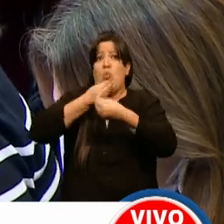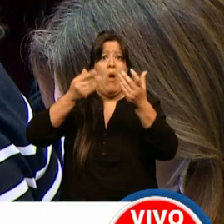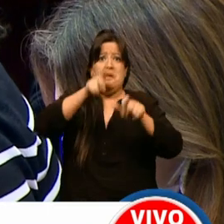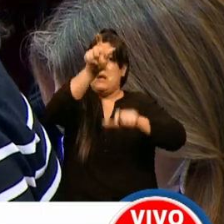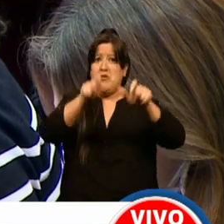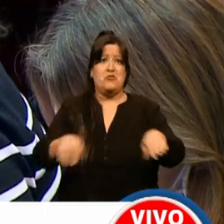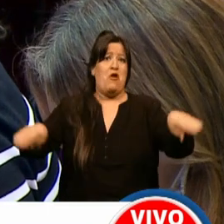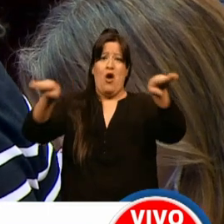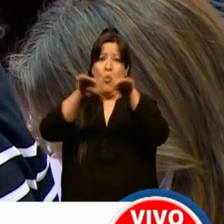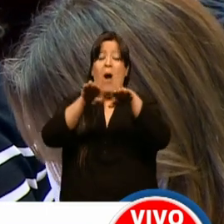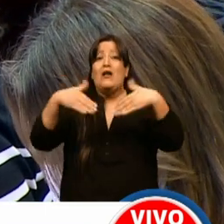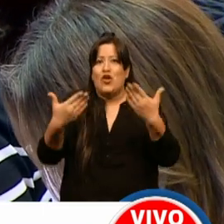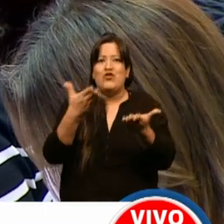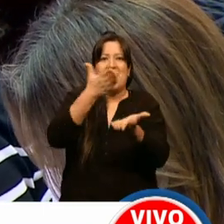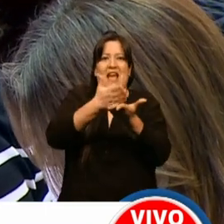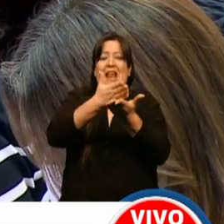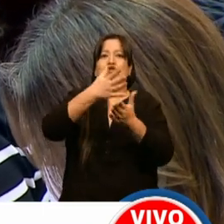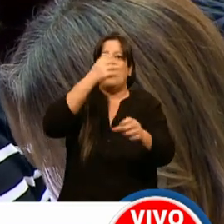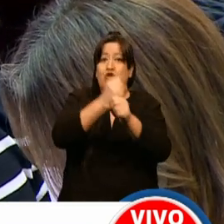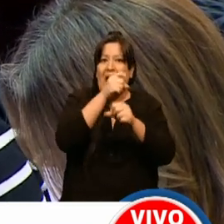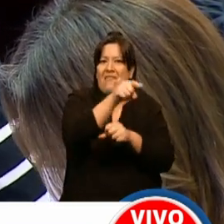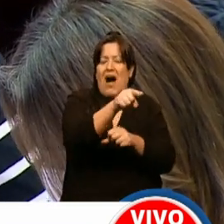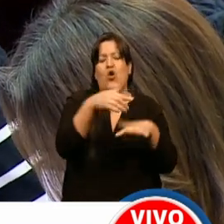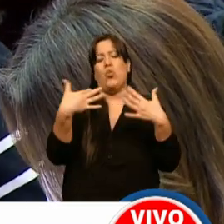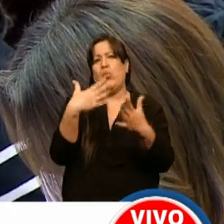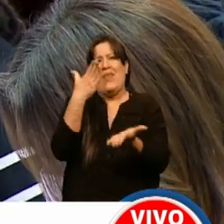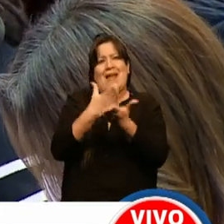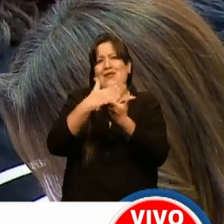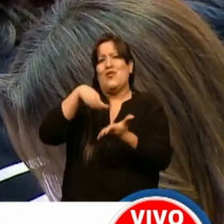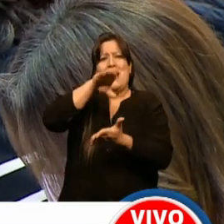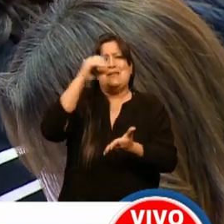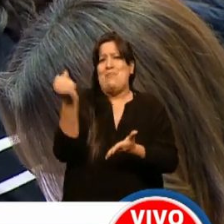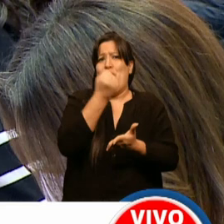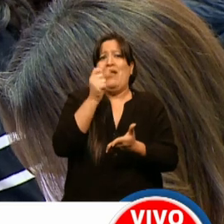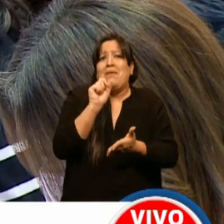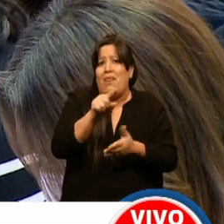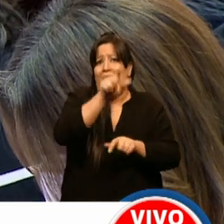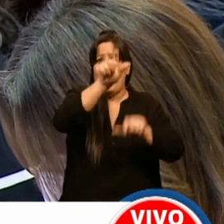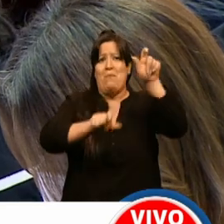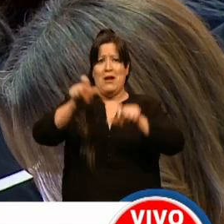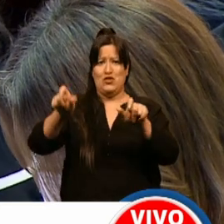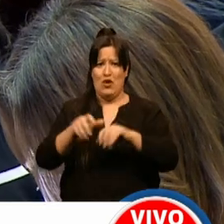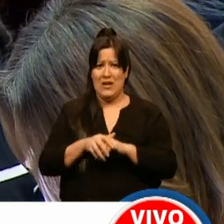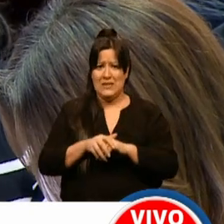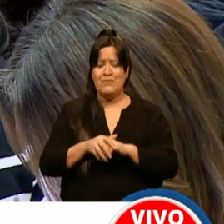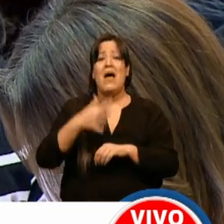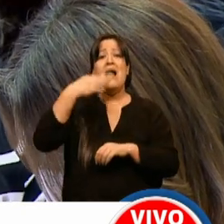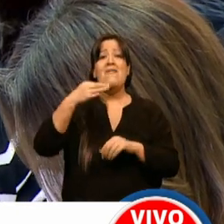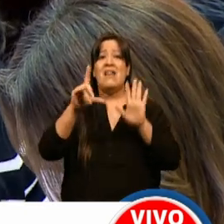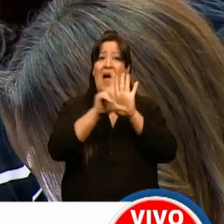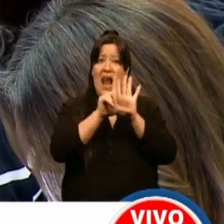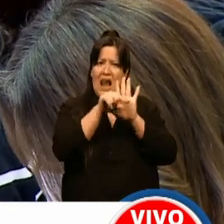tanto el derecho al trabajo es uno de los derechos más importantes de una persona la verdad que esta ley contempla